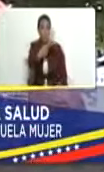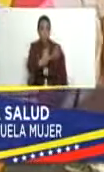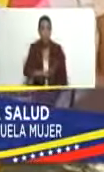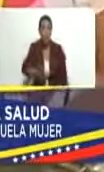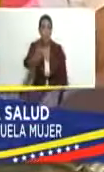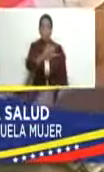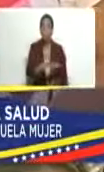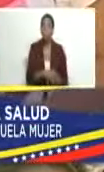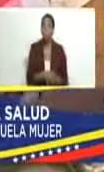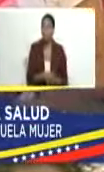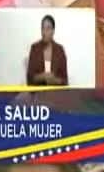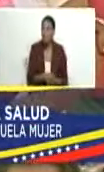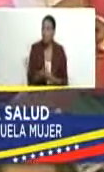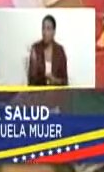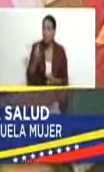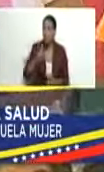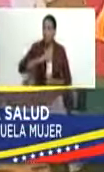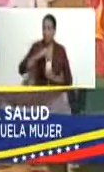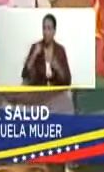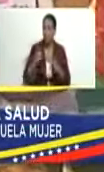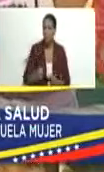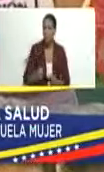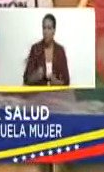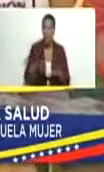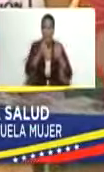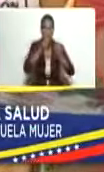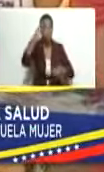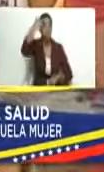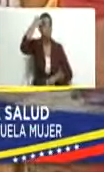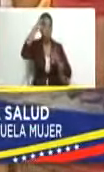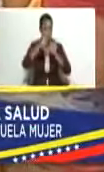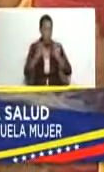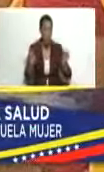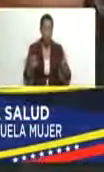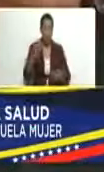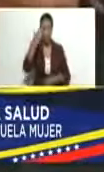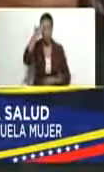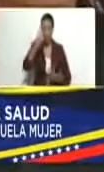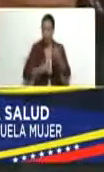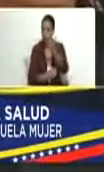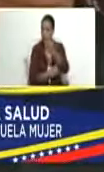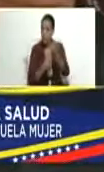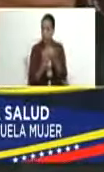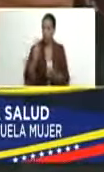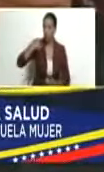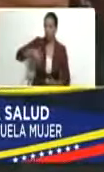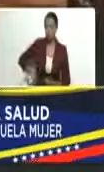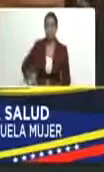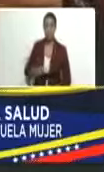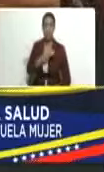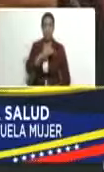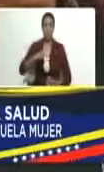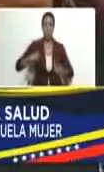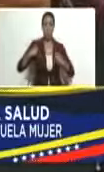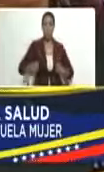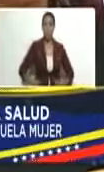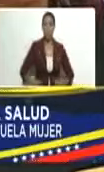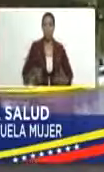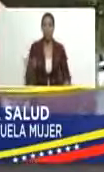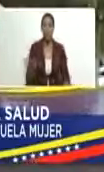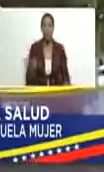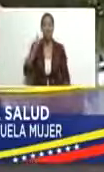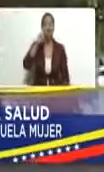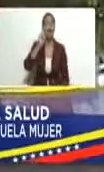Mujer, y la mujer empoderada, educada, consciente, apoyada, y la mujer a la